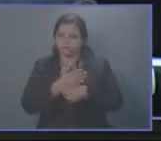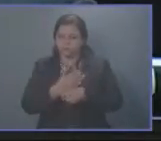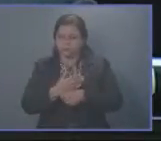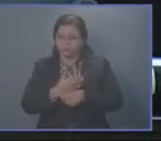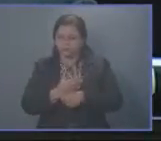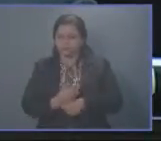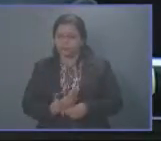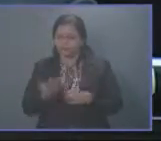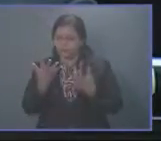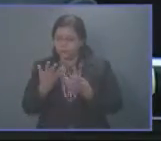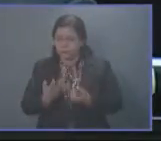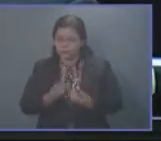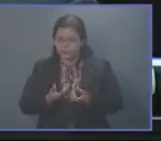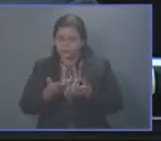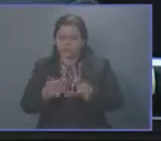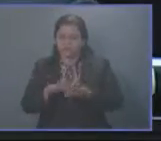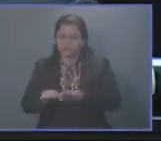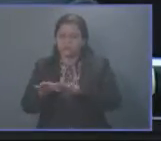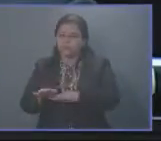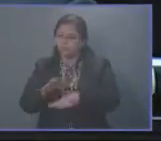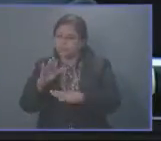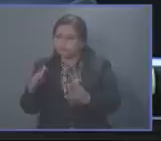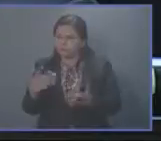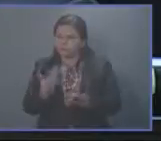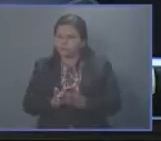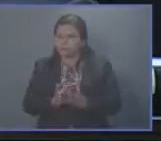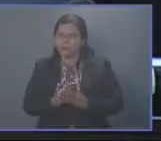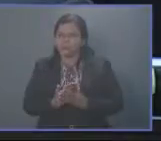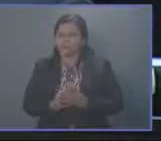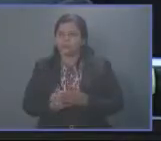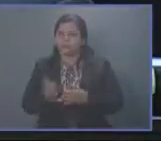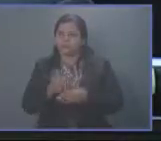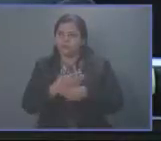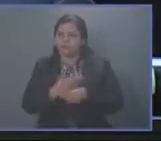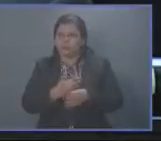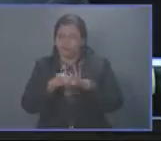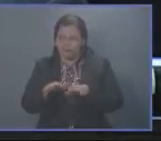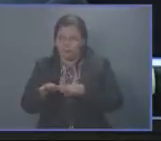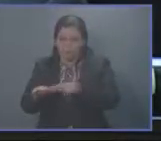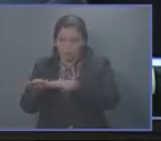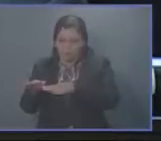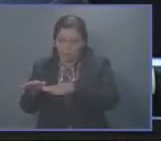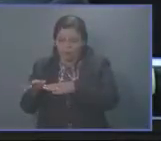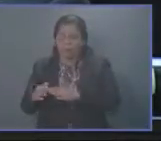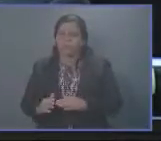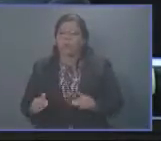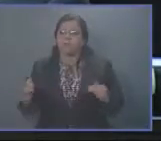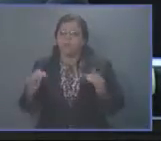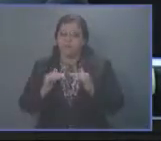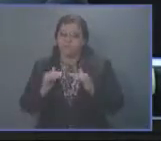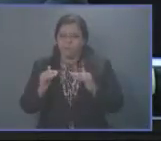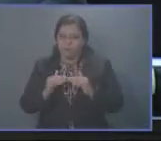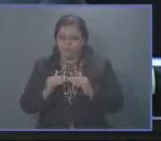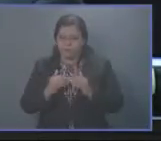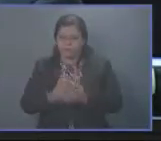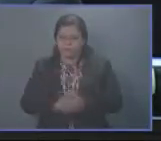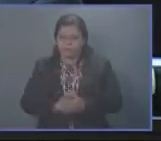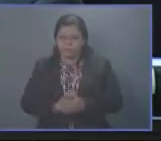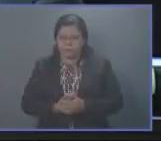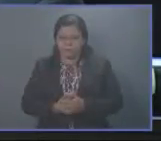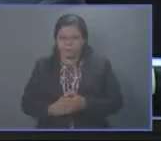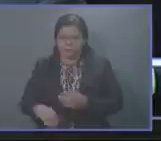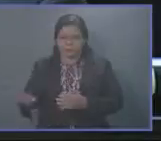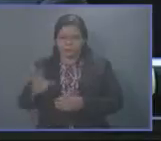Y yo quiero de paso agradecer a todos los partidos políticos que también dieron sus